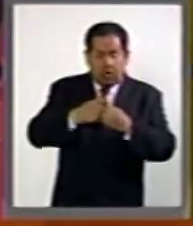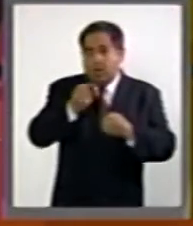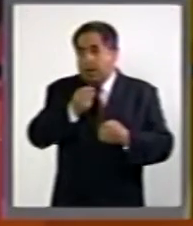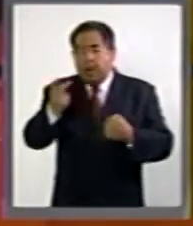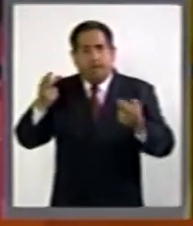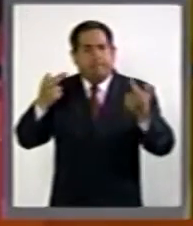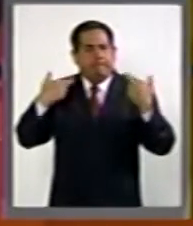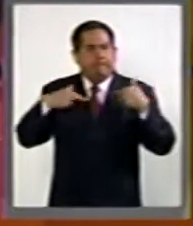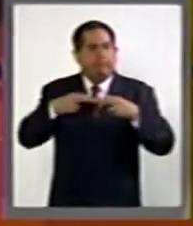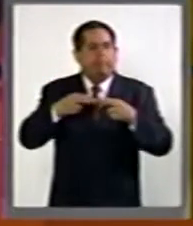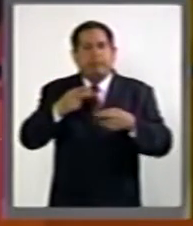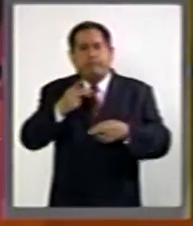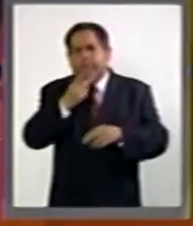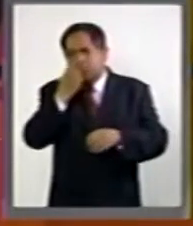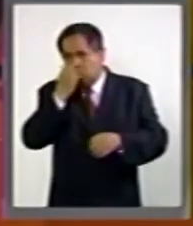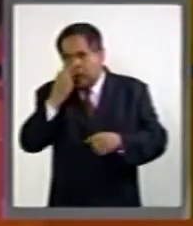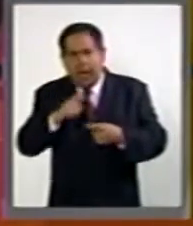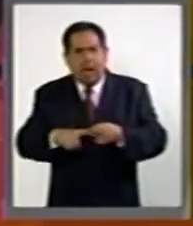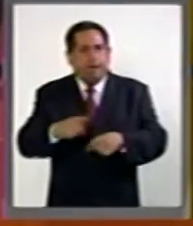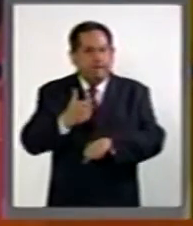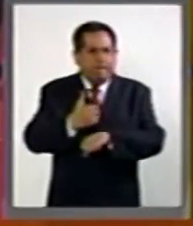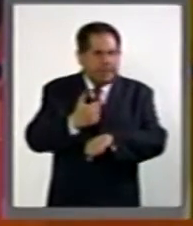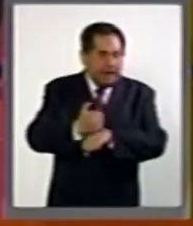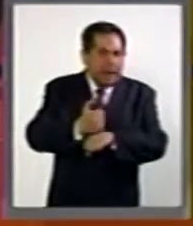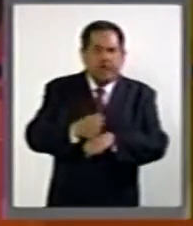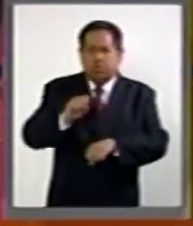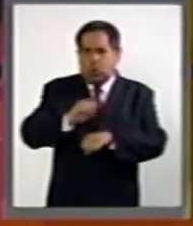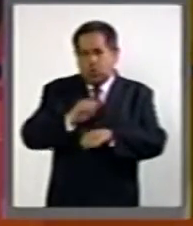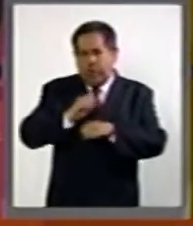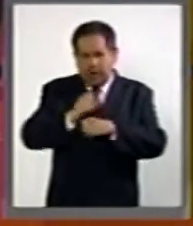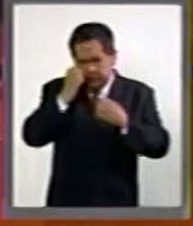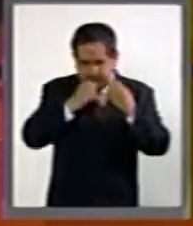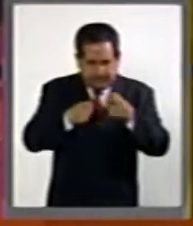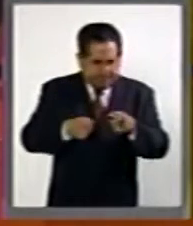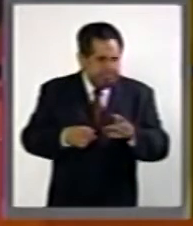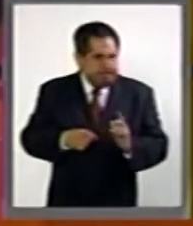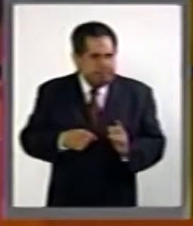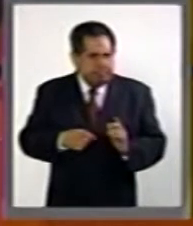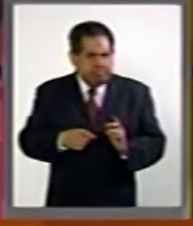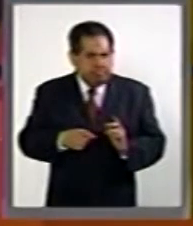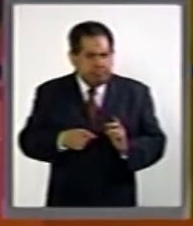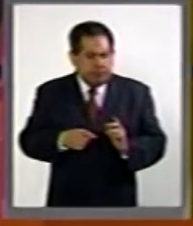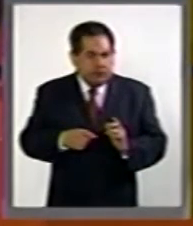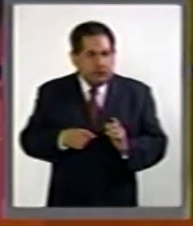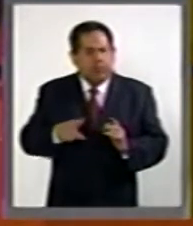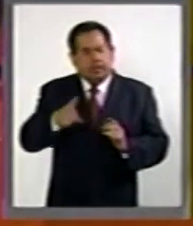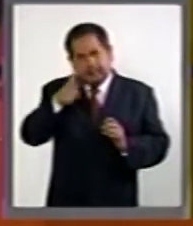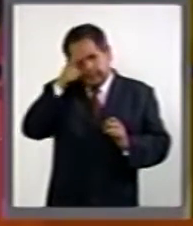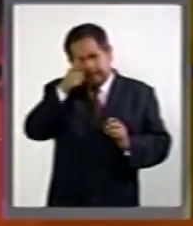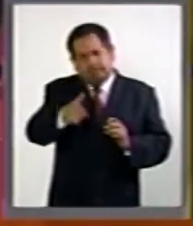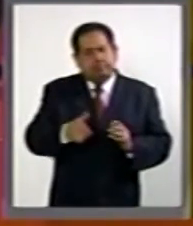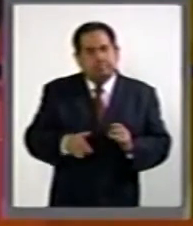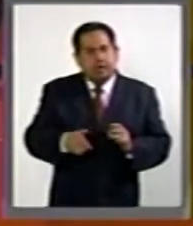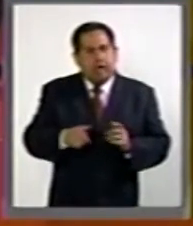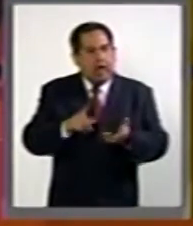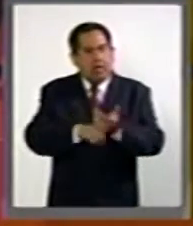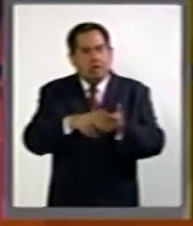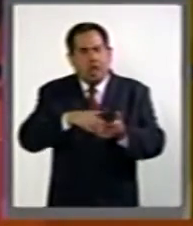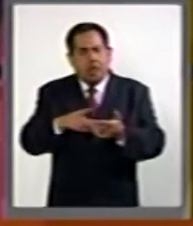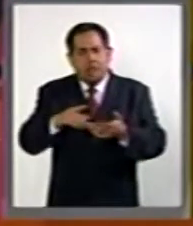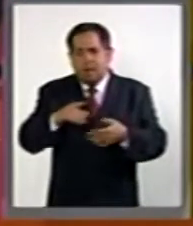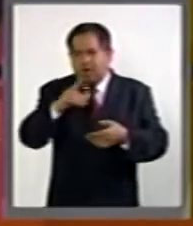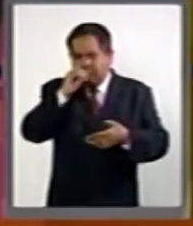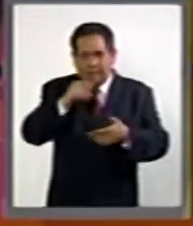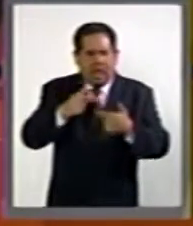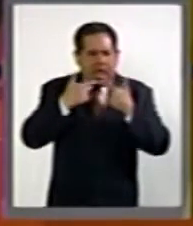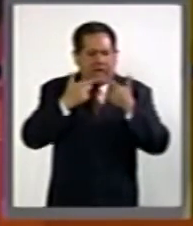de preescolar, primaria y secundaria, es sin duda las fallas que tienen en la